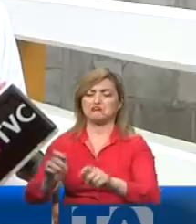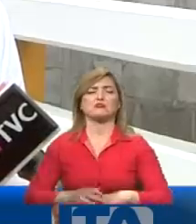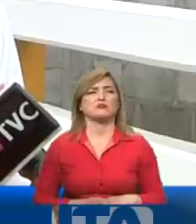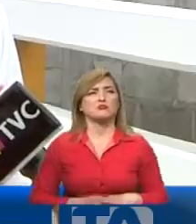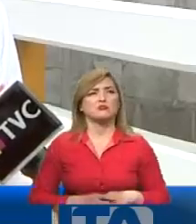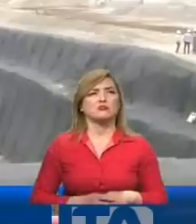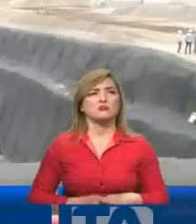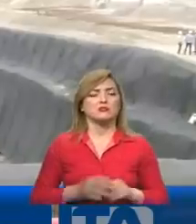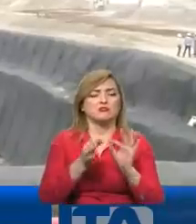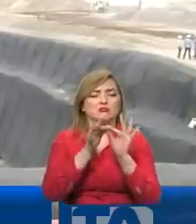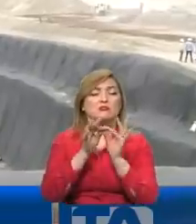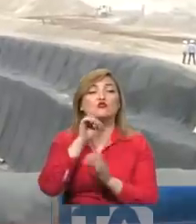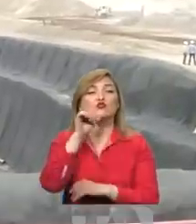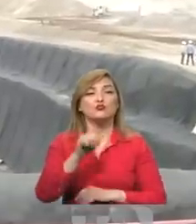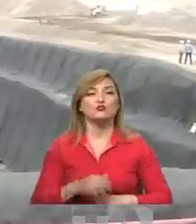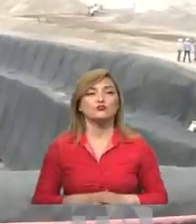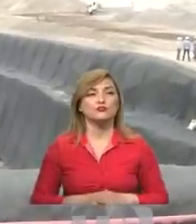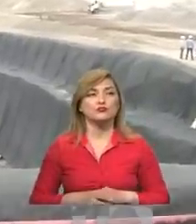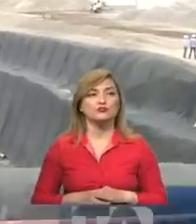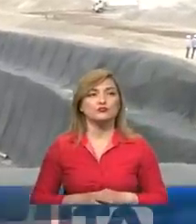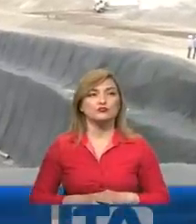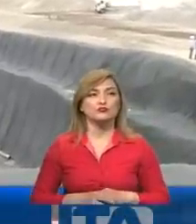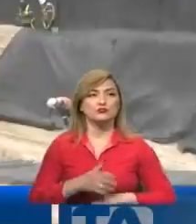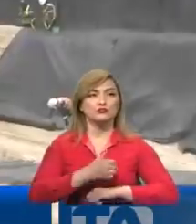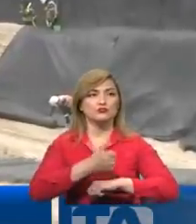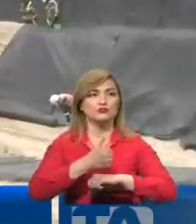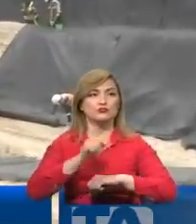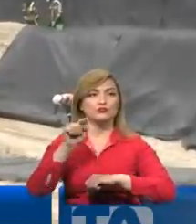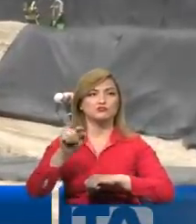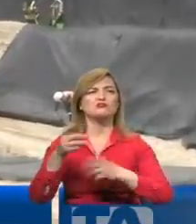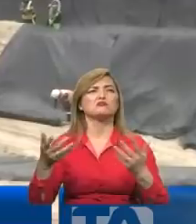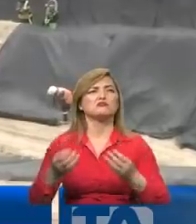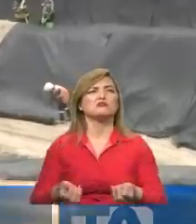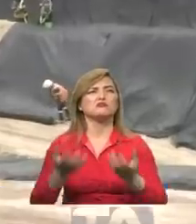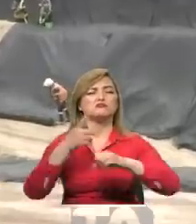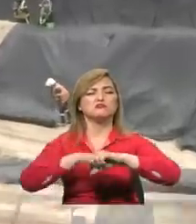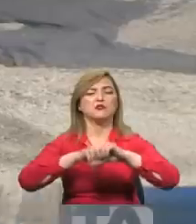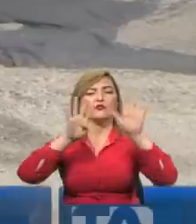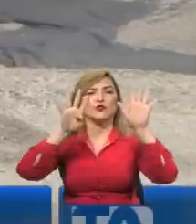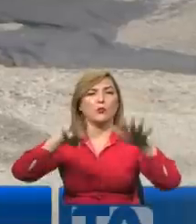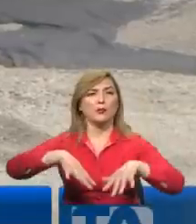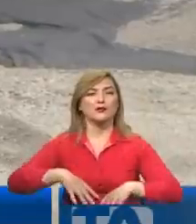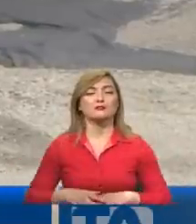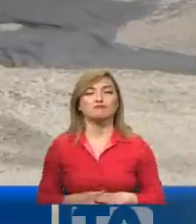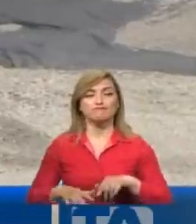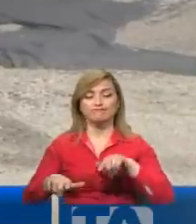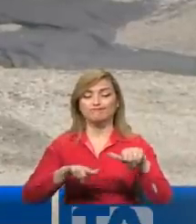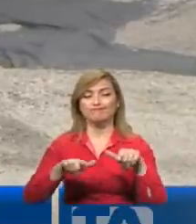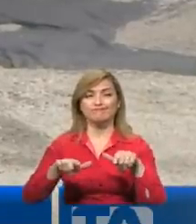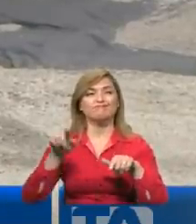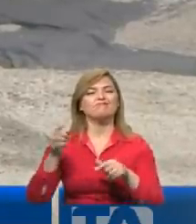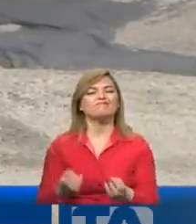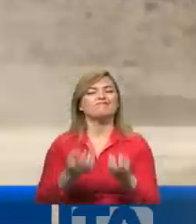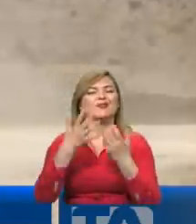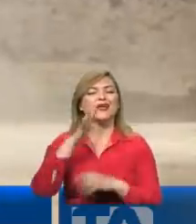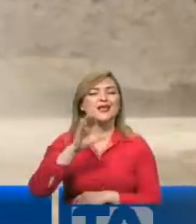algunas obras menores. Las autoridades esperan que este cubeto tenga una vida útil de cerca de 9 meses, y es que aquí depositarán alrededor